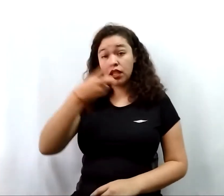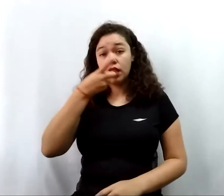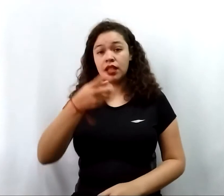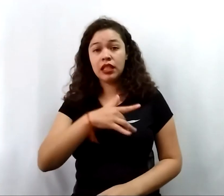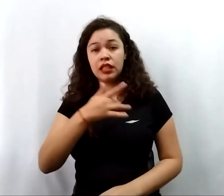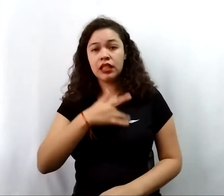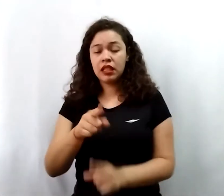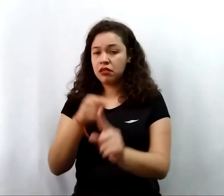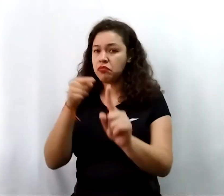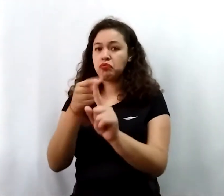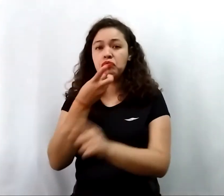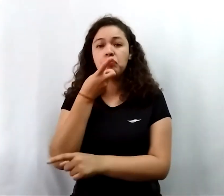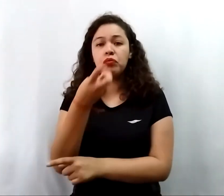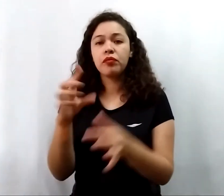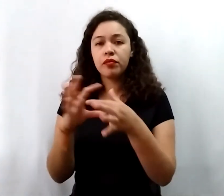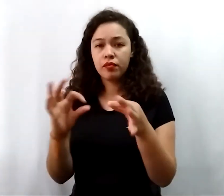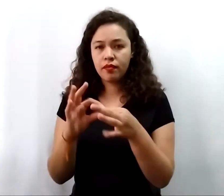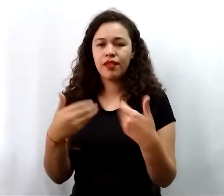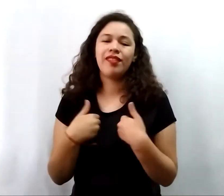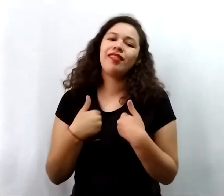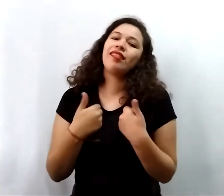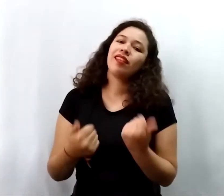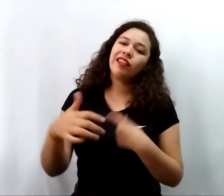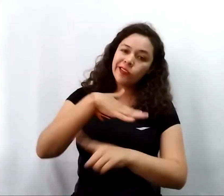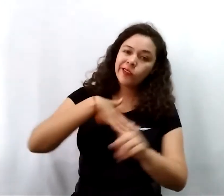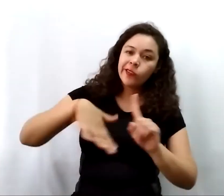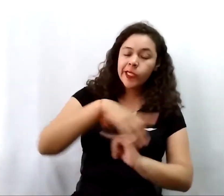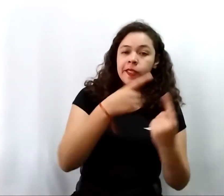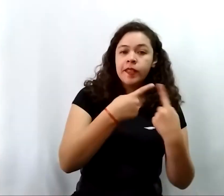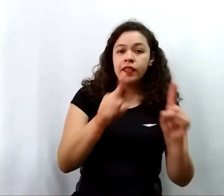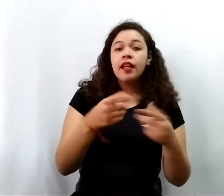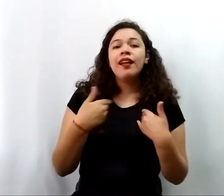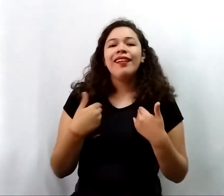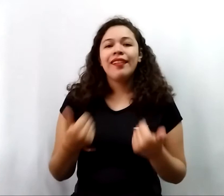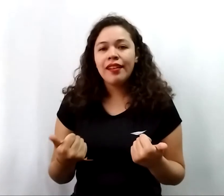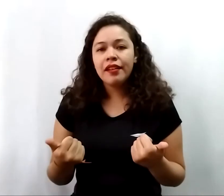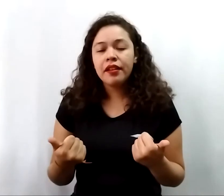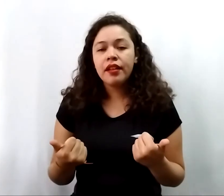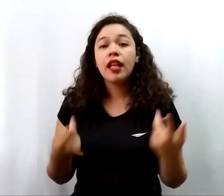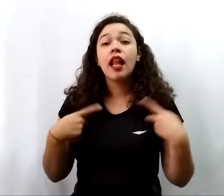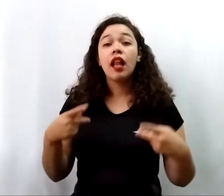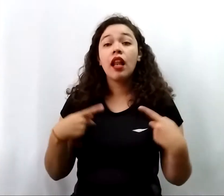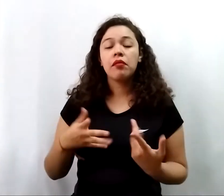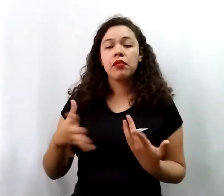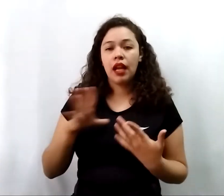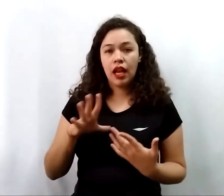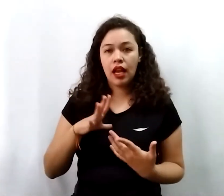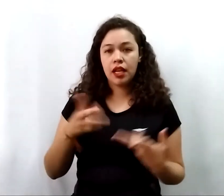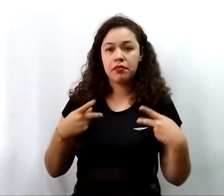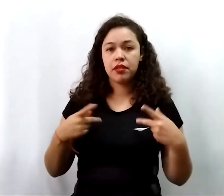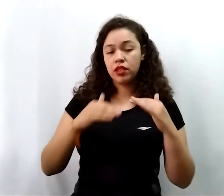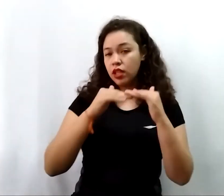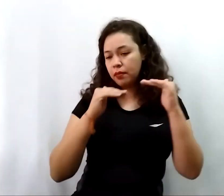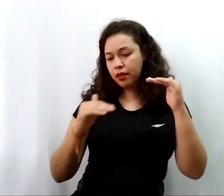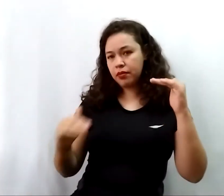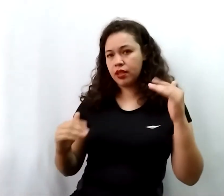momento preciso. Entiendo que son circunstancias diferentes, de ahí que las personas que tienen a su cargo y el privilegio